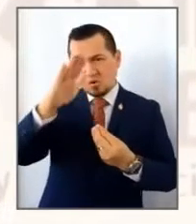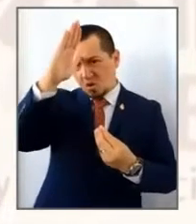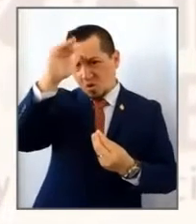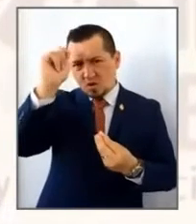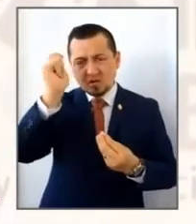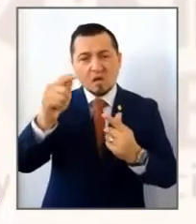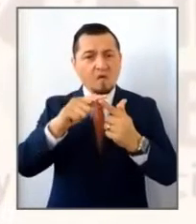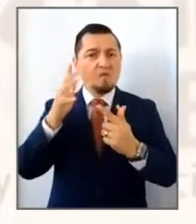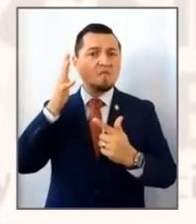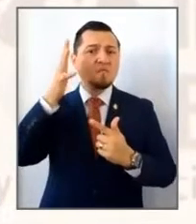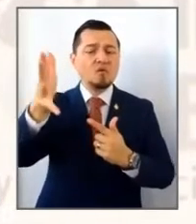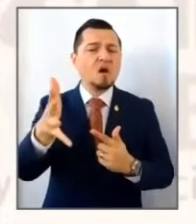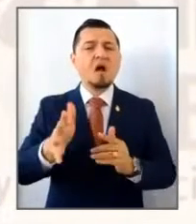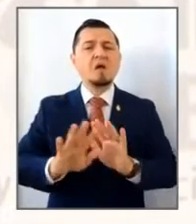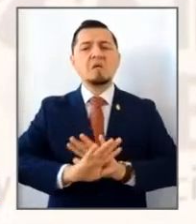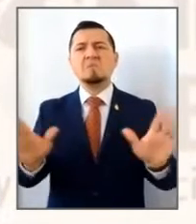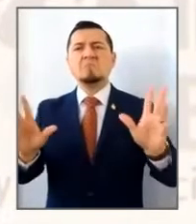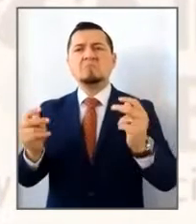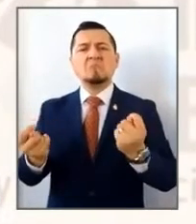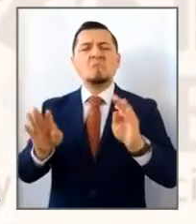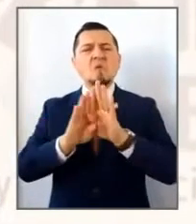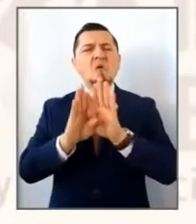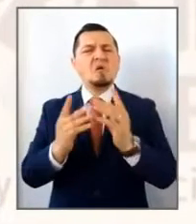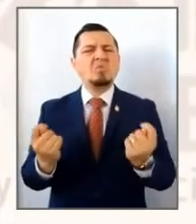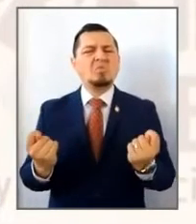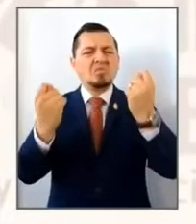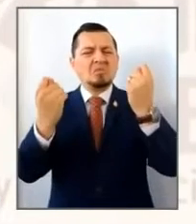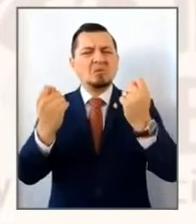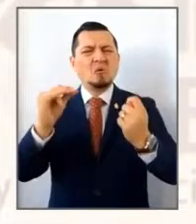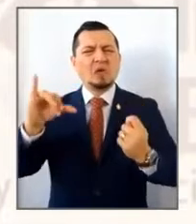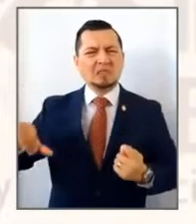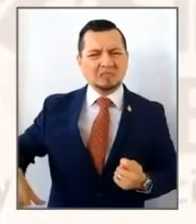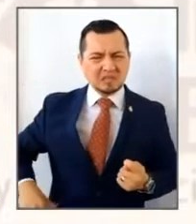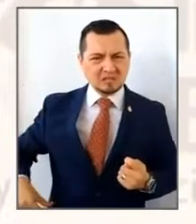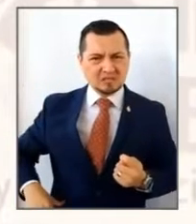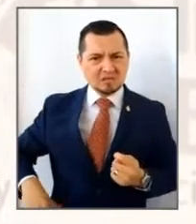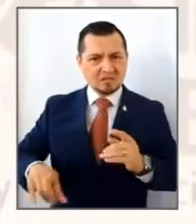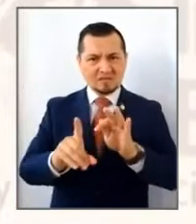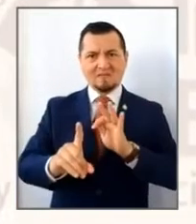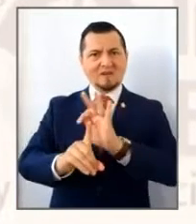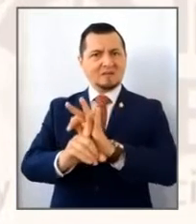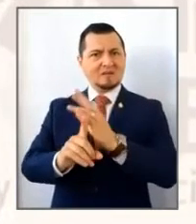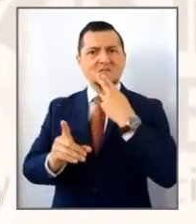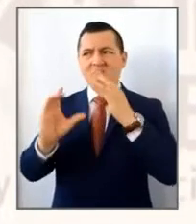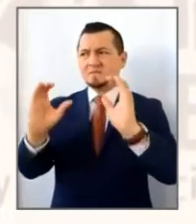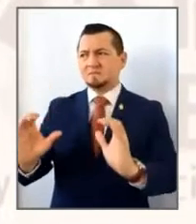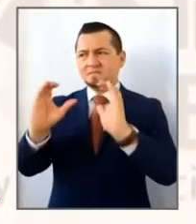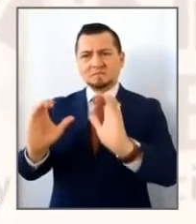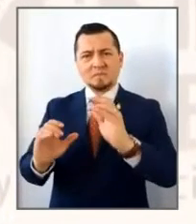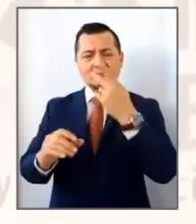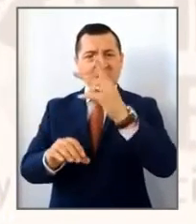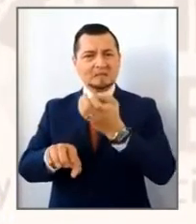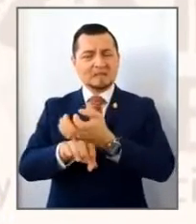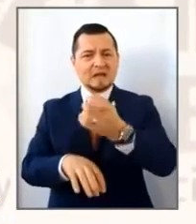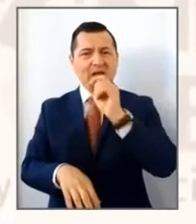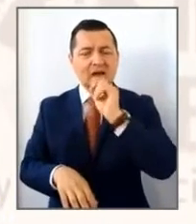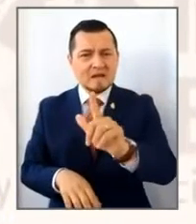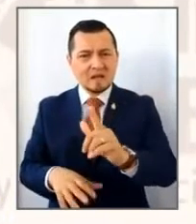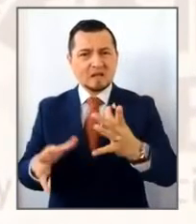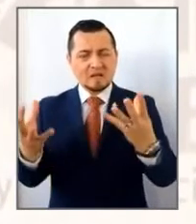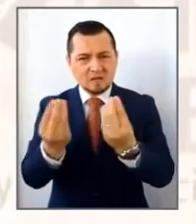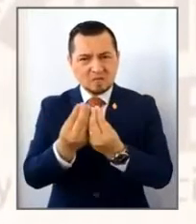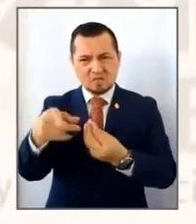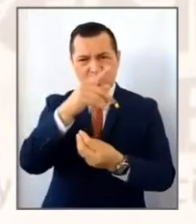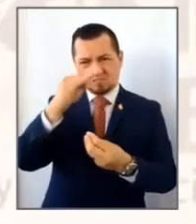futuro. Estamos aquí para defender el presupuesto de Jalisco, al que la Federación